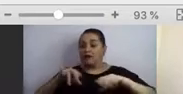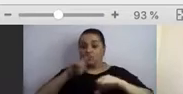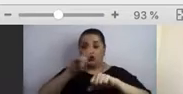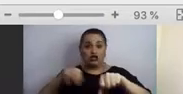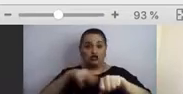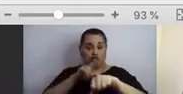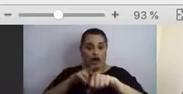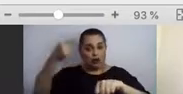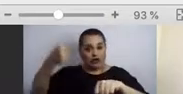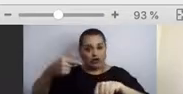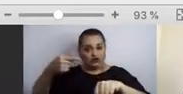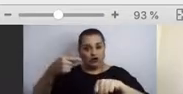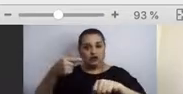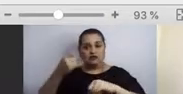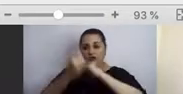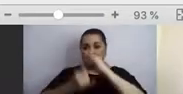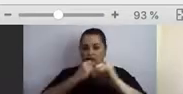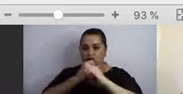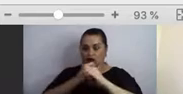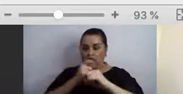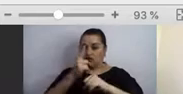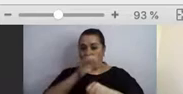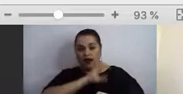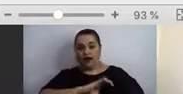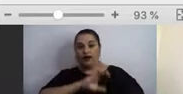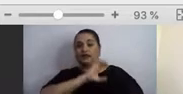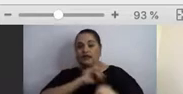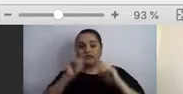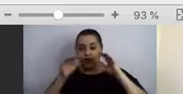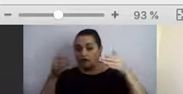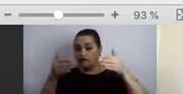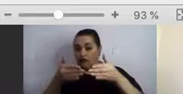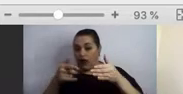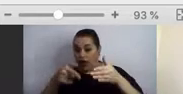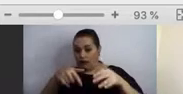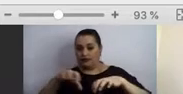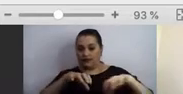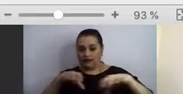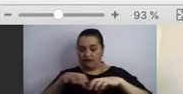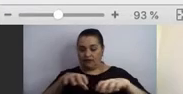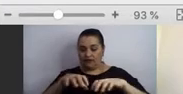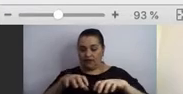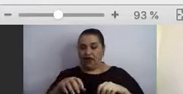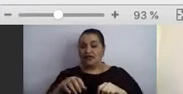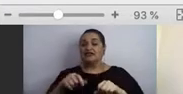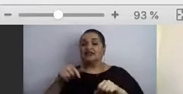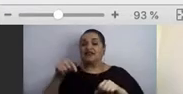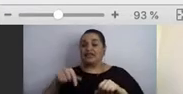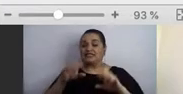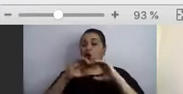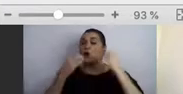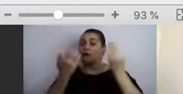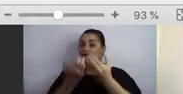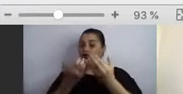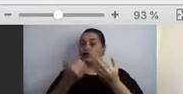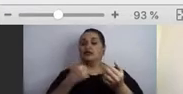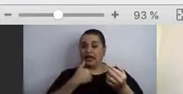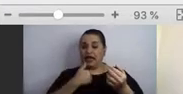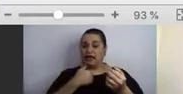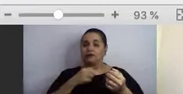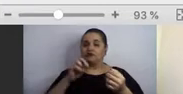internacionales. Una de las características y enfocado en este evento es que, por supuesto, en esta comisión contamos con